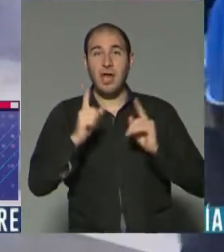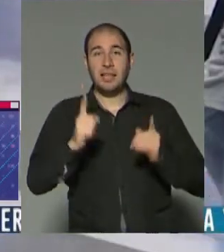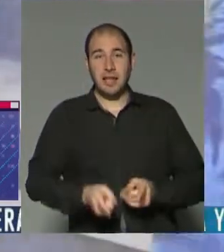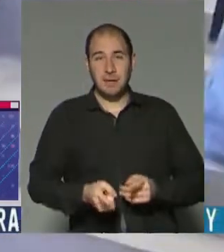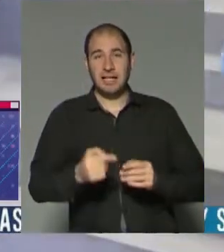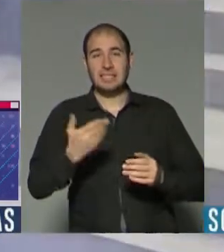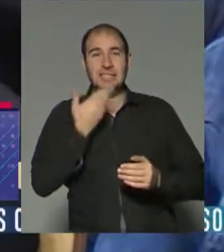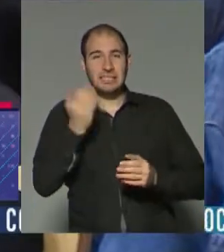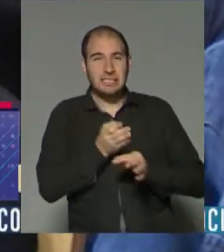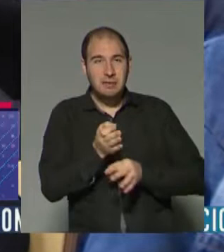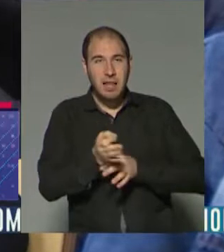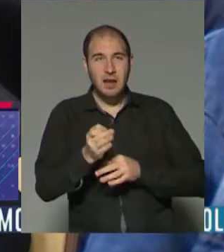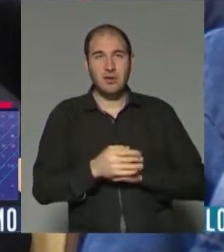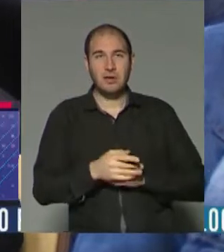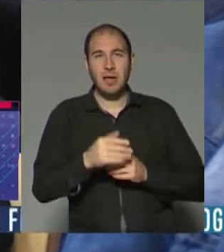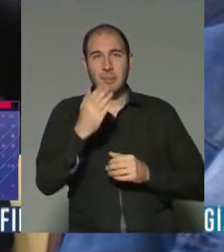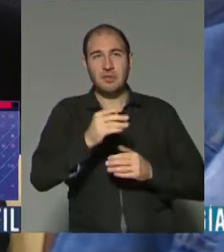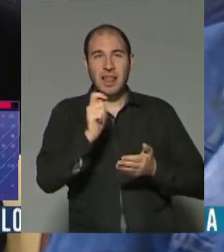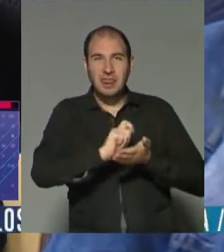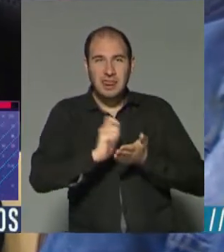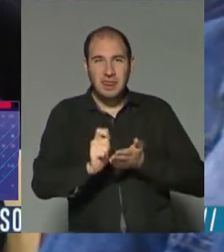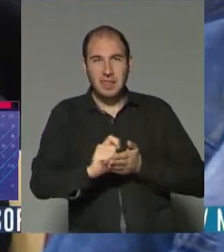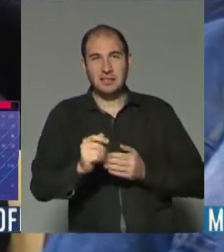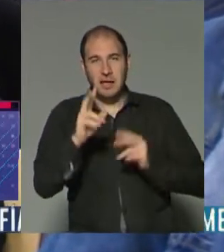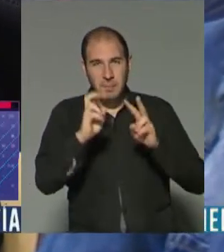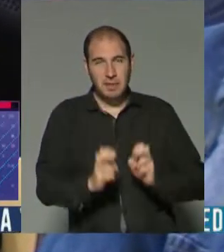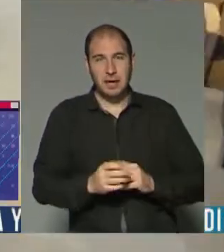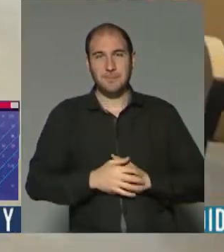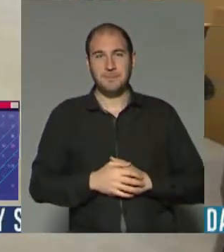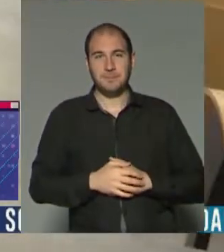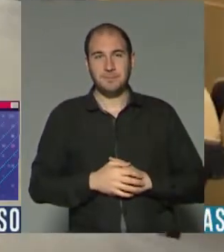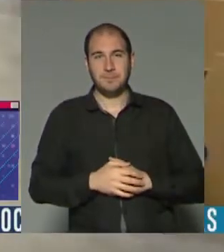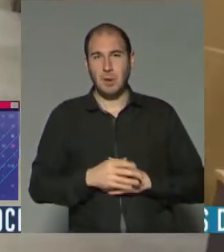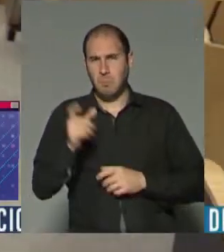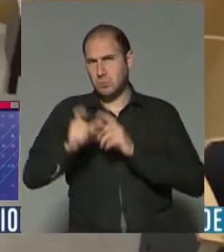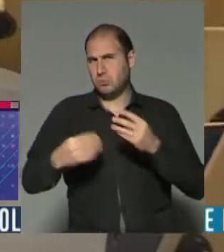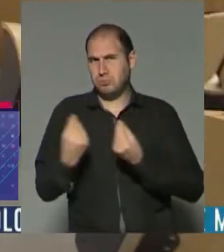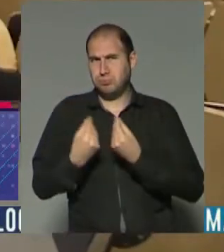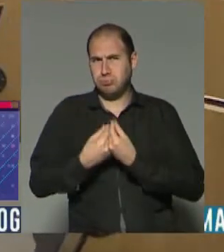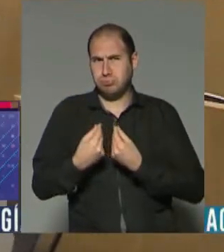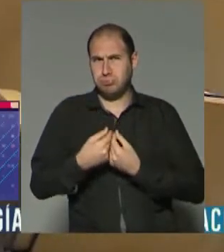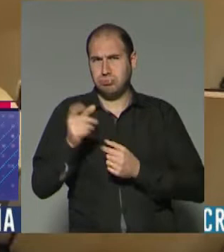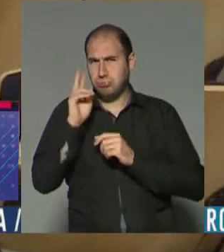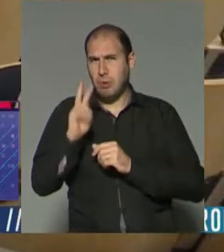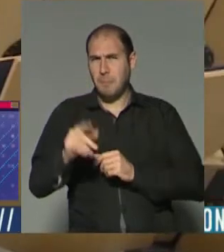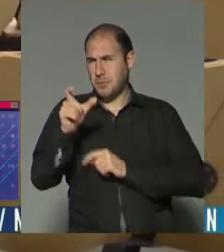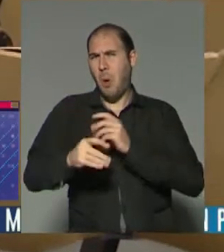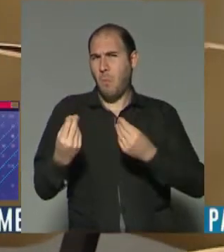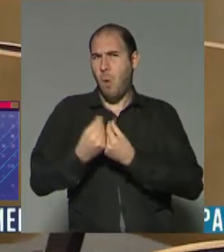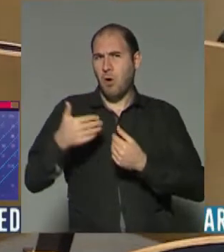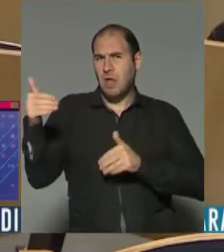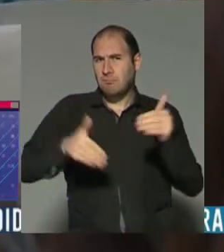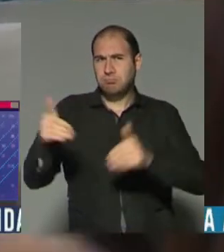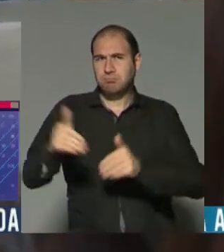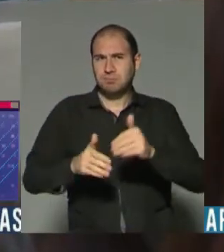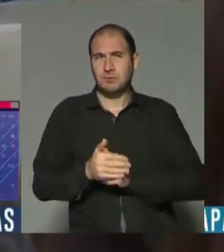dio un seminario destinado a tesistas e investigadores. Mucha gente, ¿no? Veíamos ahí en las imágenes mucha gente participando